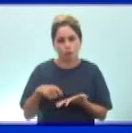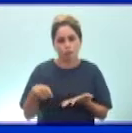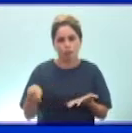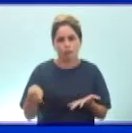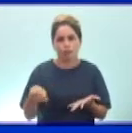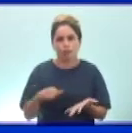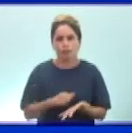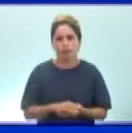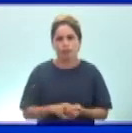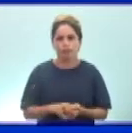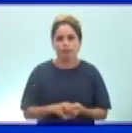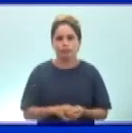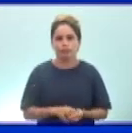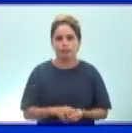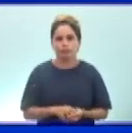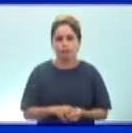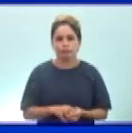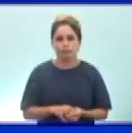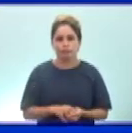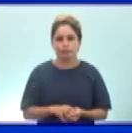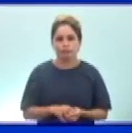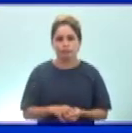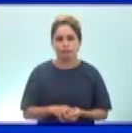y así puedan resumirlo en sus cuadernos de trabajo.